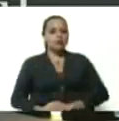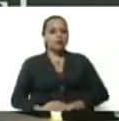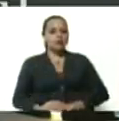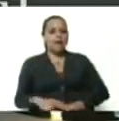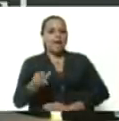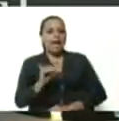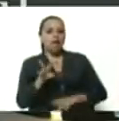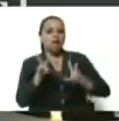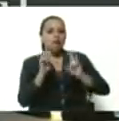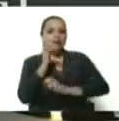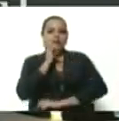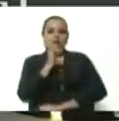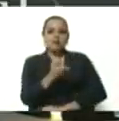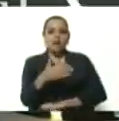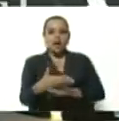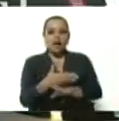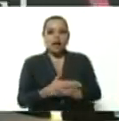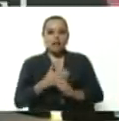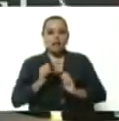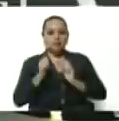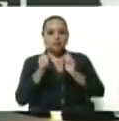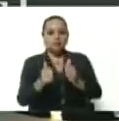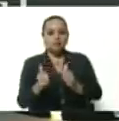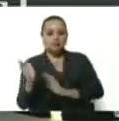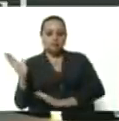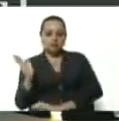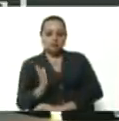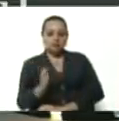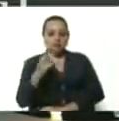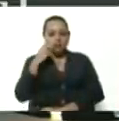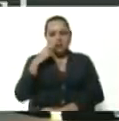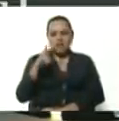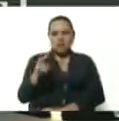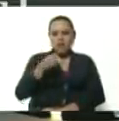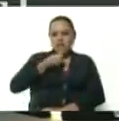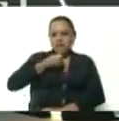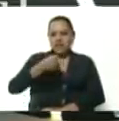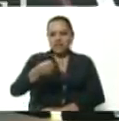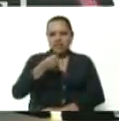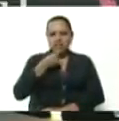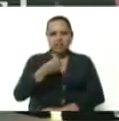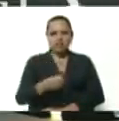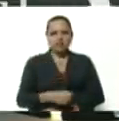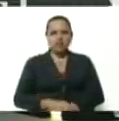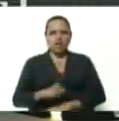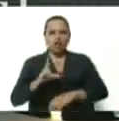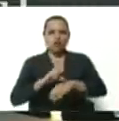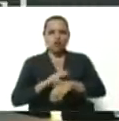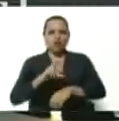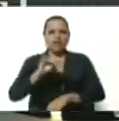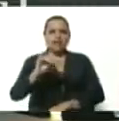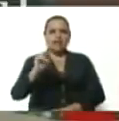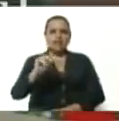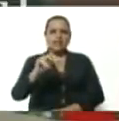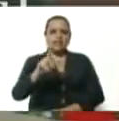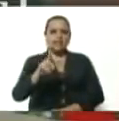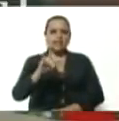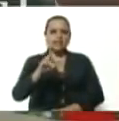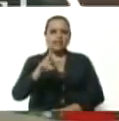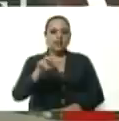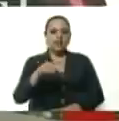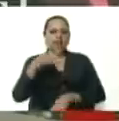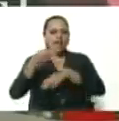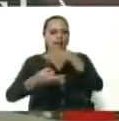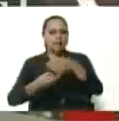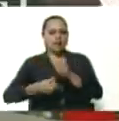actual antes de entrar en vivo aquí. Estuve viendo una entrevista de la doctora Indira Alfonso explicando más